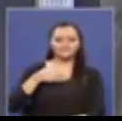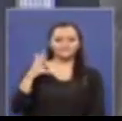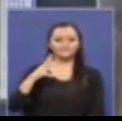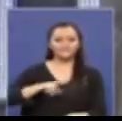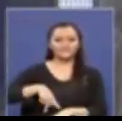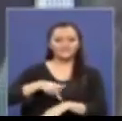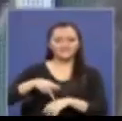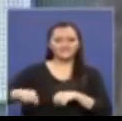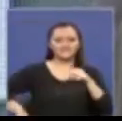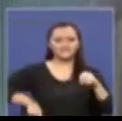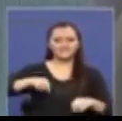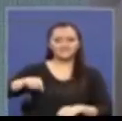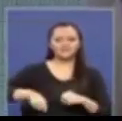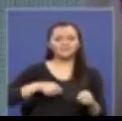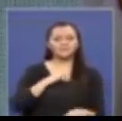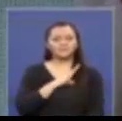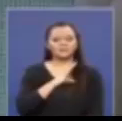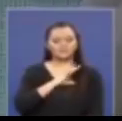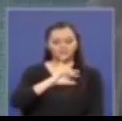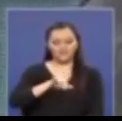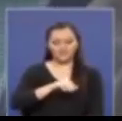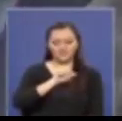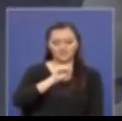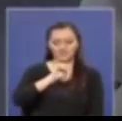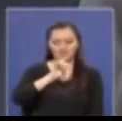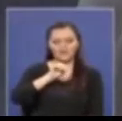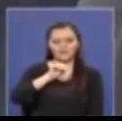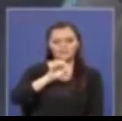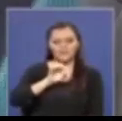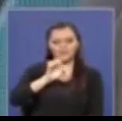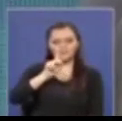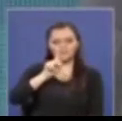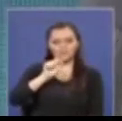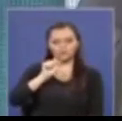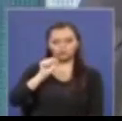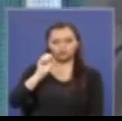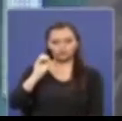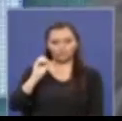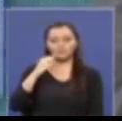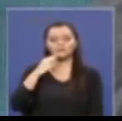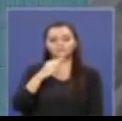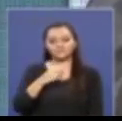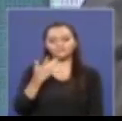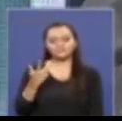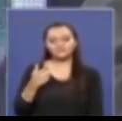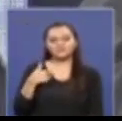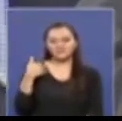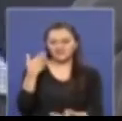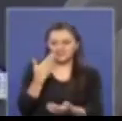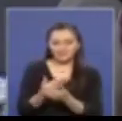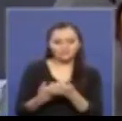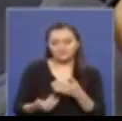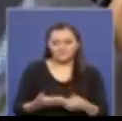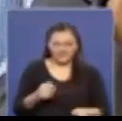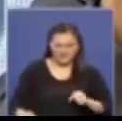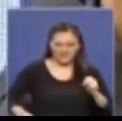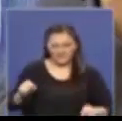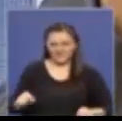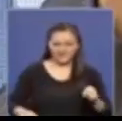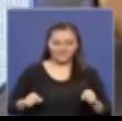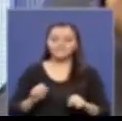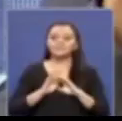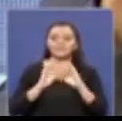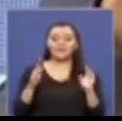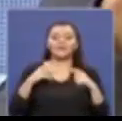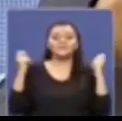Estaba el gran Jaime Pozo, pues, campeón varias veces de la Vuelta al Ecuador. Pero ahí hicimos lo que pudimos y sí llegamos, ¿no? Y lindísimo. Qué